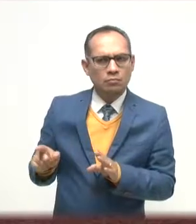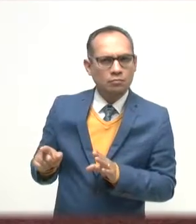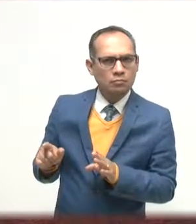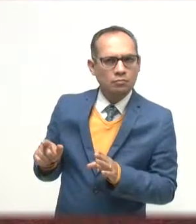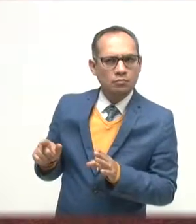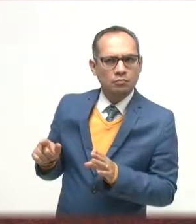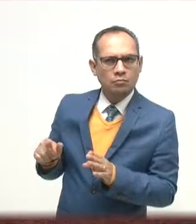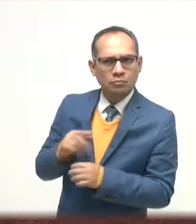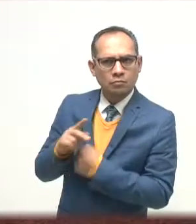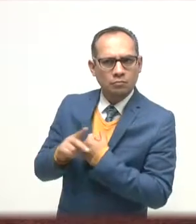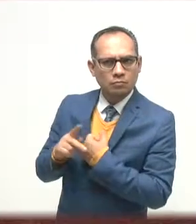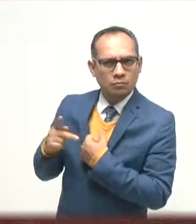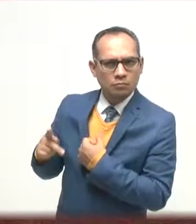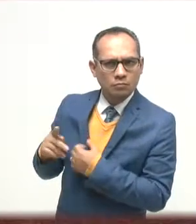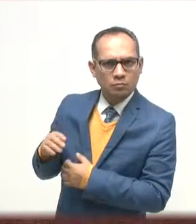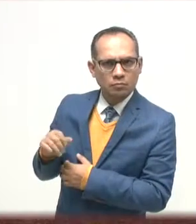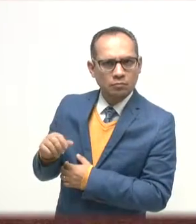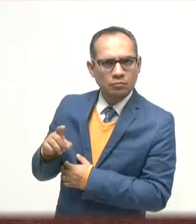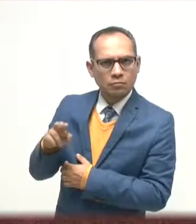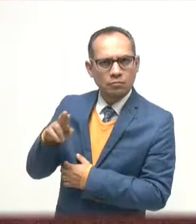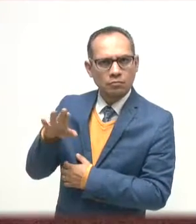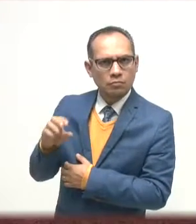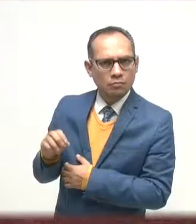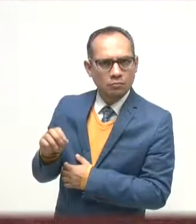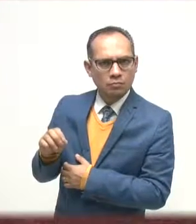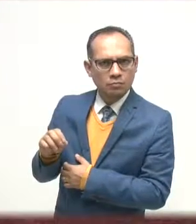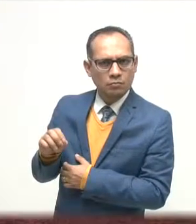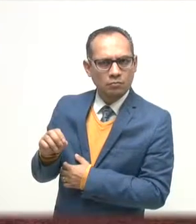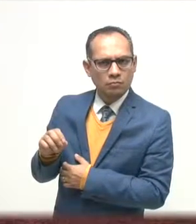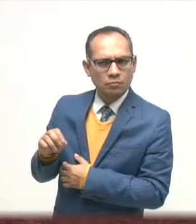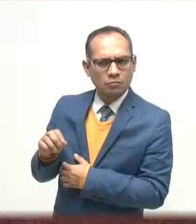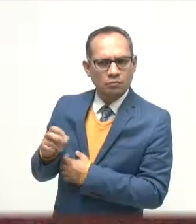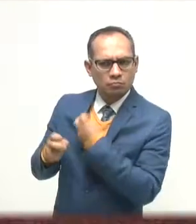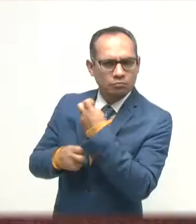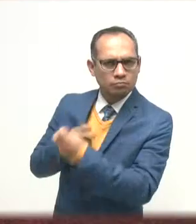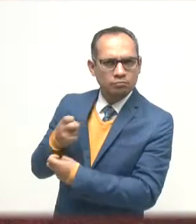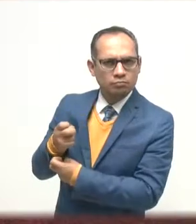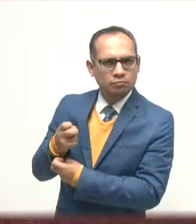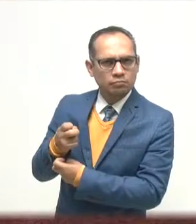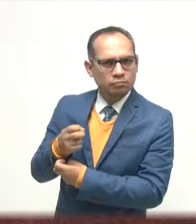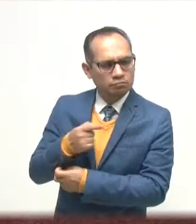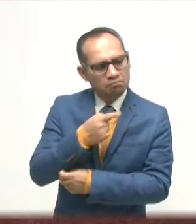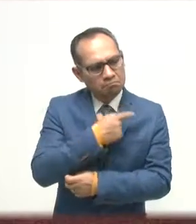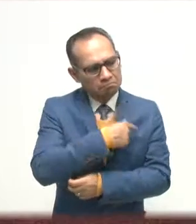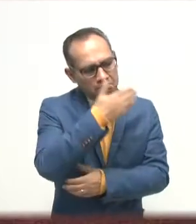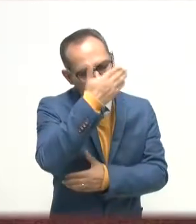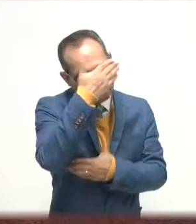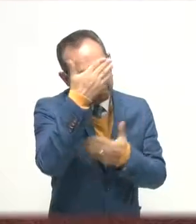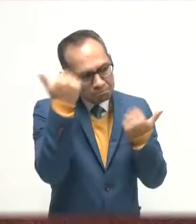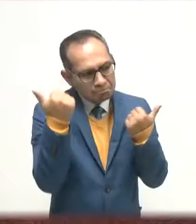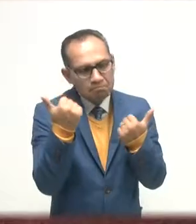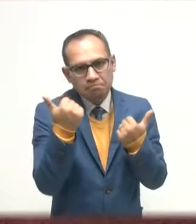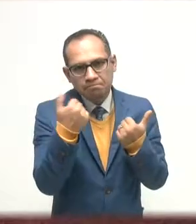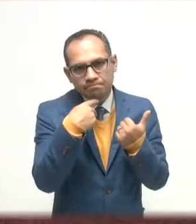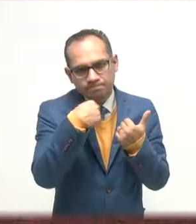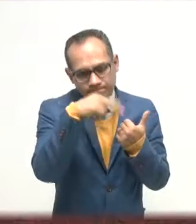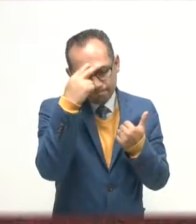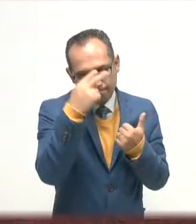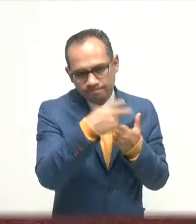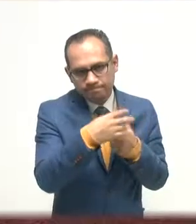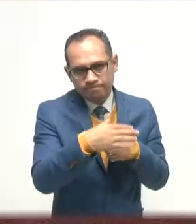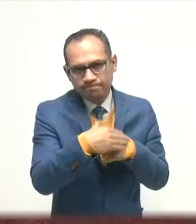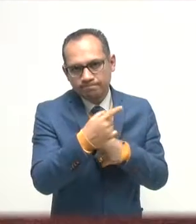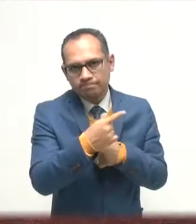demuestra lo que hay mucha ignorancia diputado aquí voy muy clara la